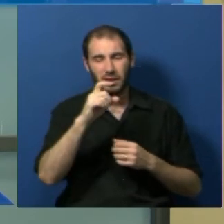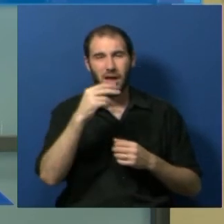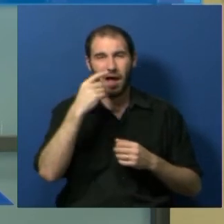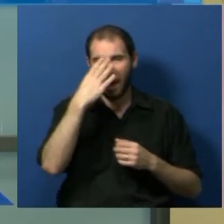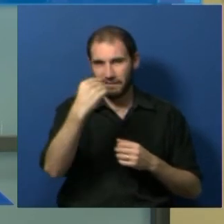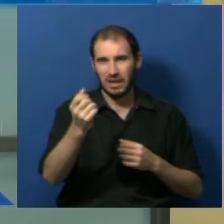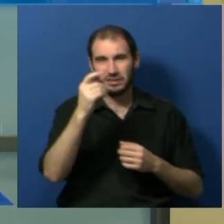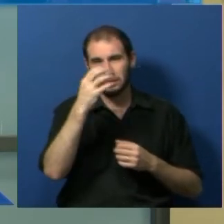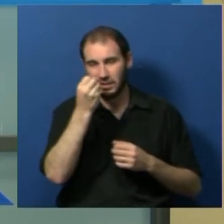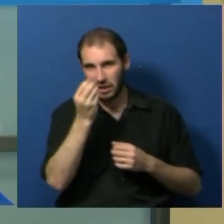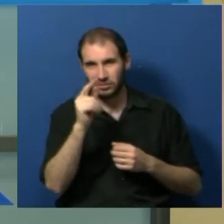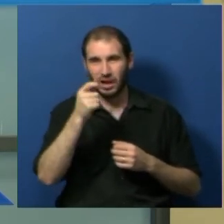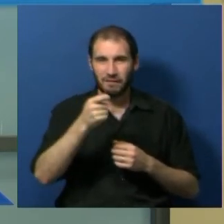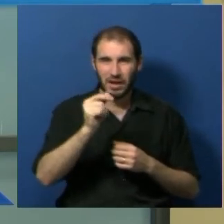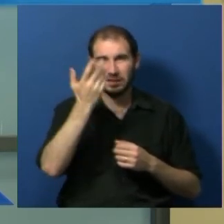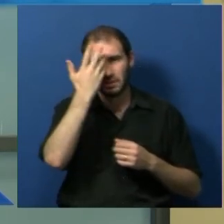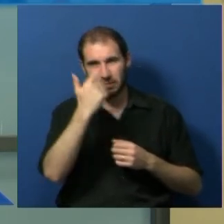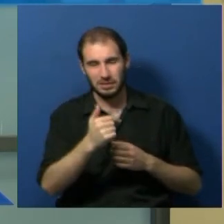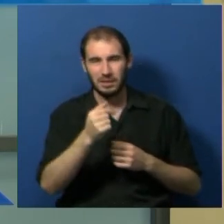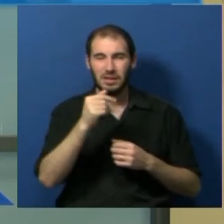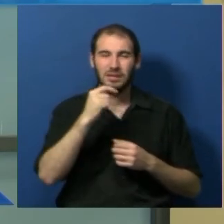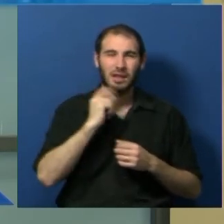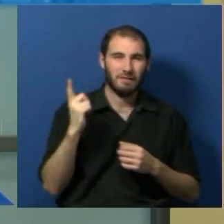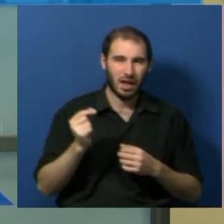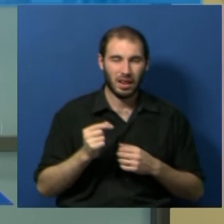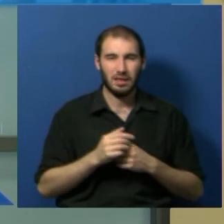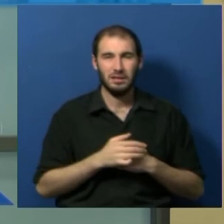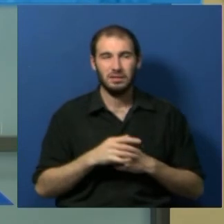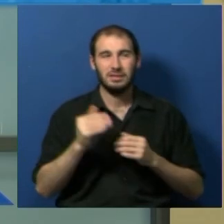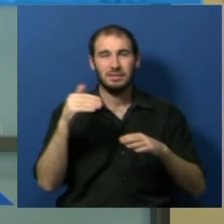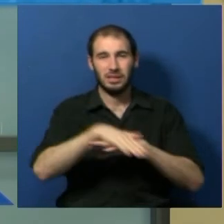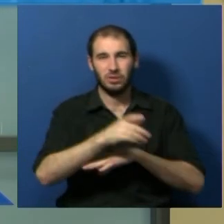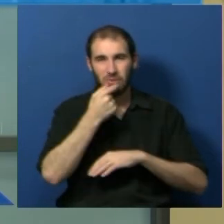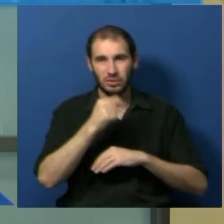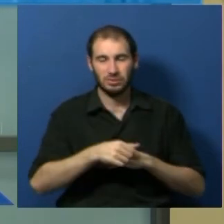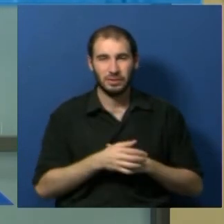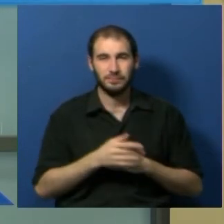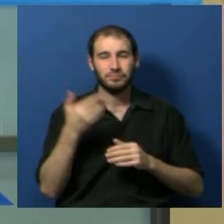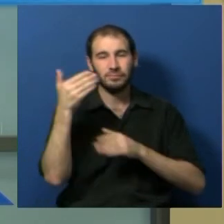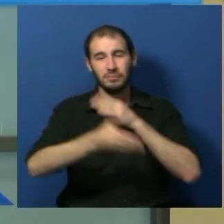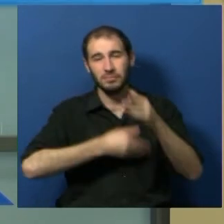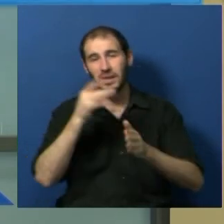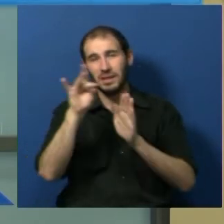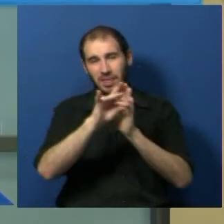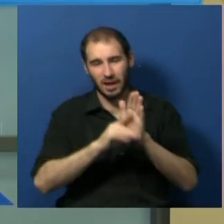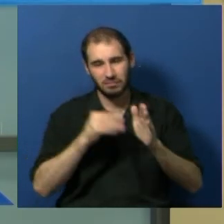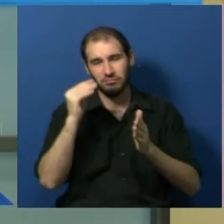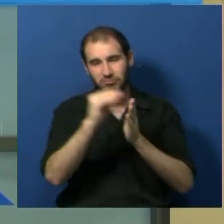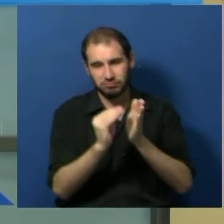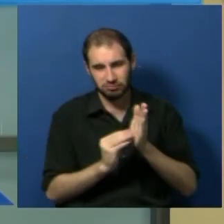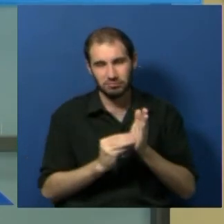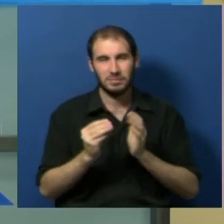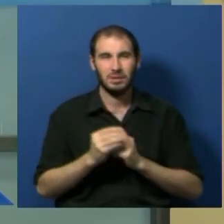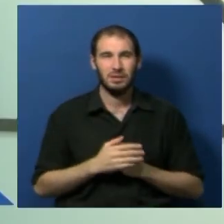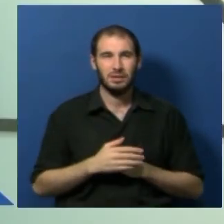Santa Rosa, La Valle, San Martín, San Rafael y el Gran Mendoza. Iremos agendando y... Buenísimo. Y